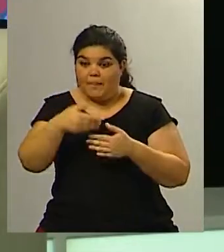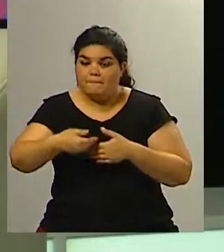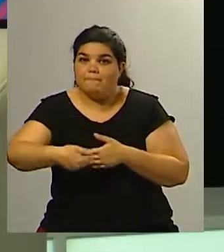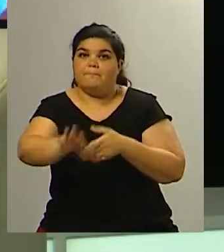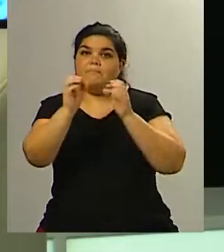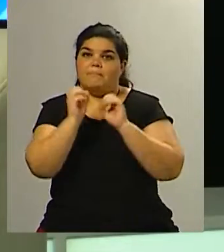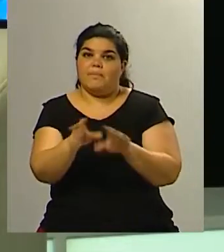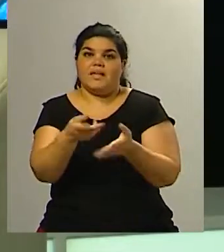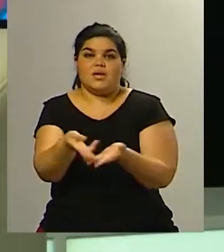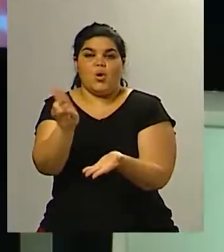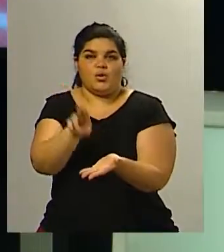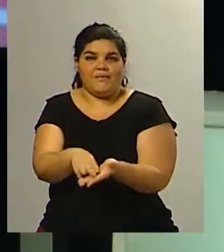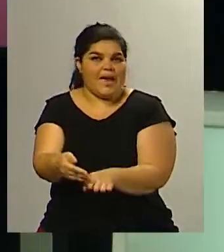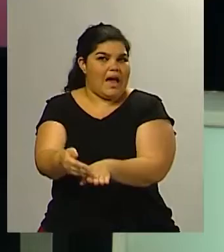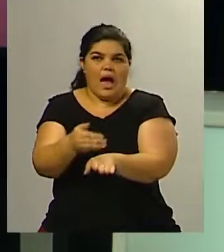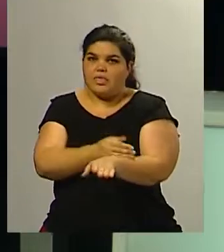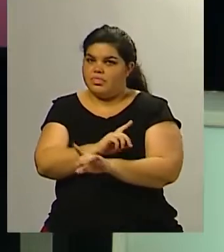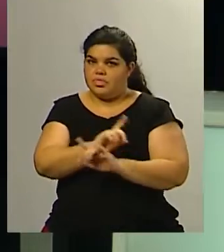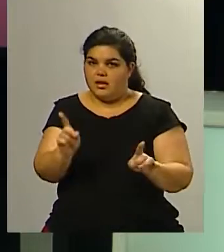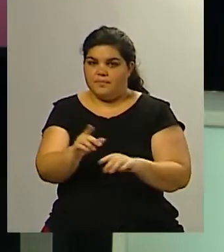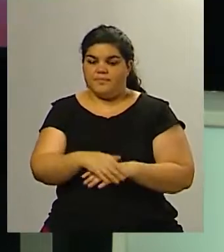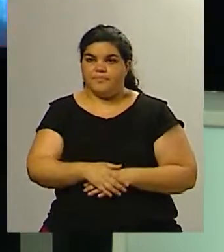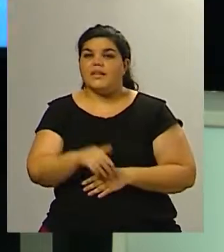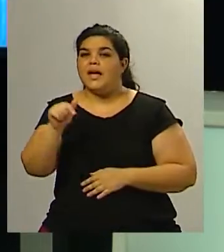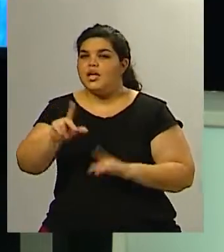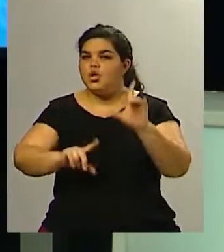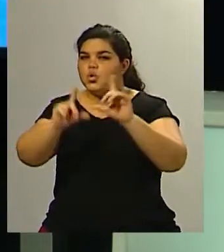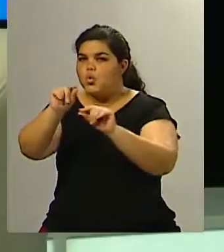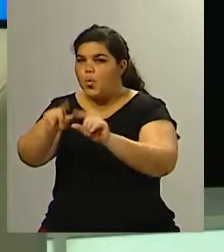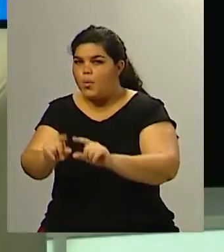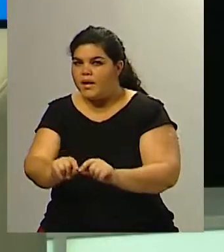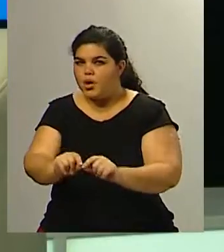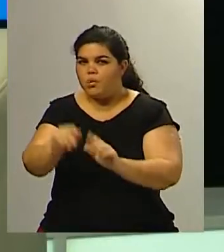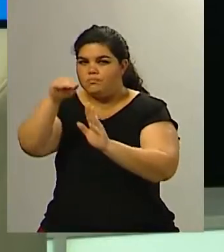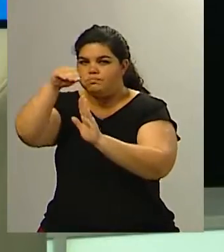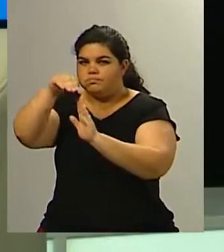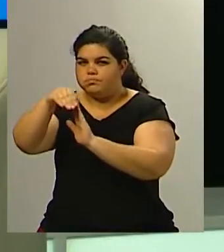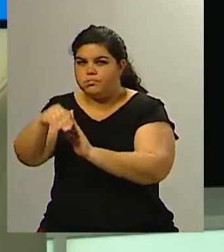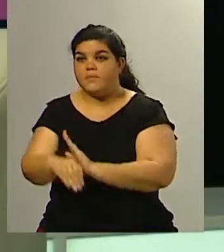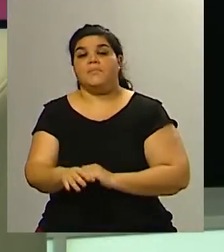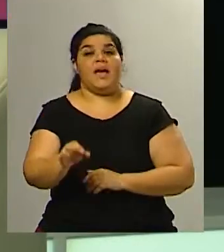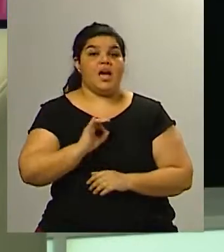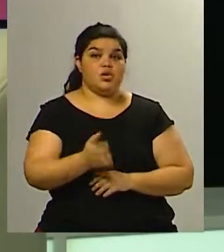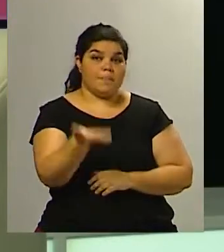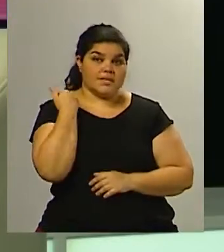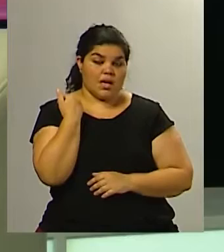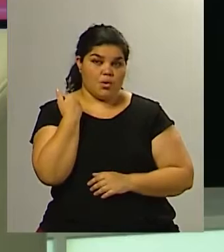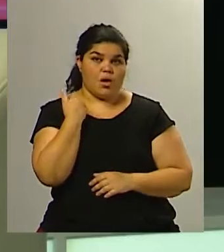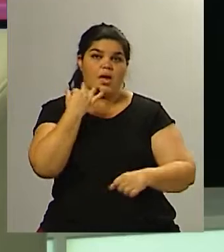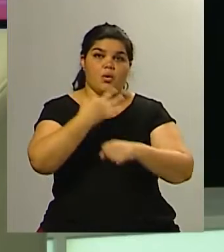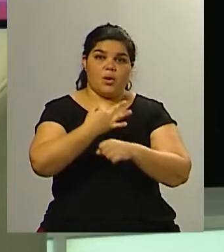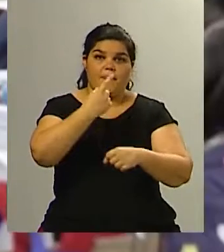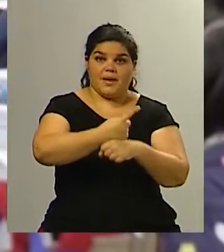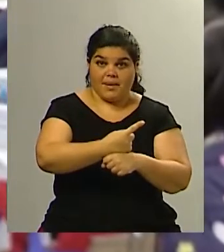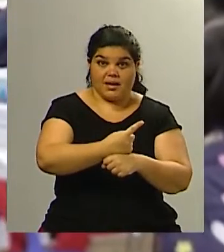ese tiempo hubo una caidita en los números. Sí, ahí lo que pudimos observar, el año pasado se evaluó primaria. Y lo que se pudo